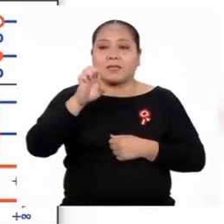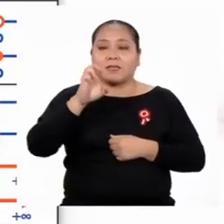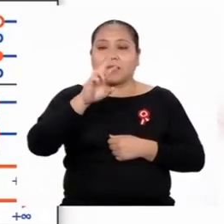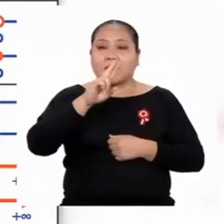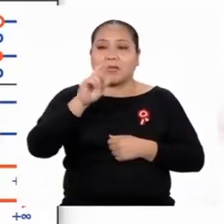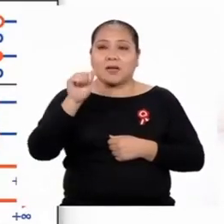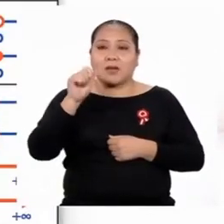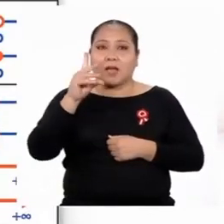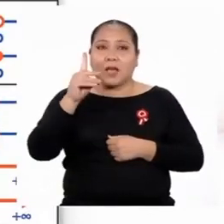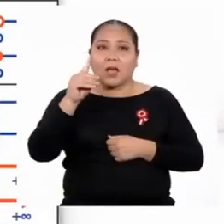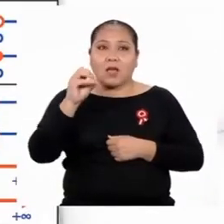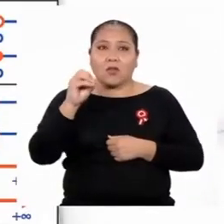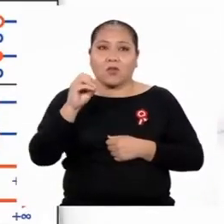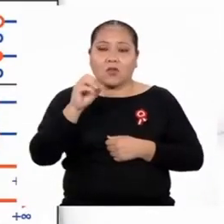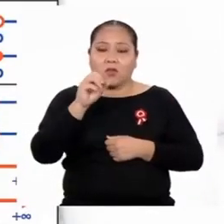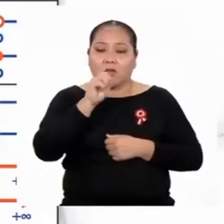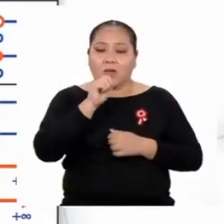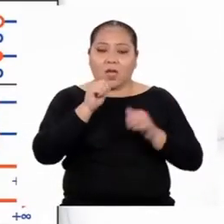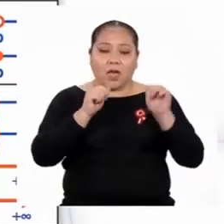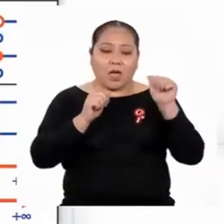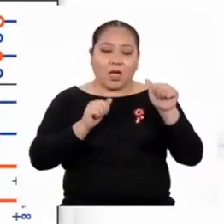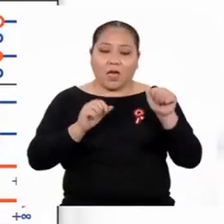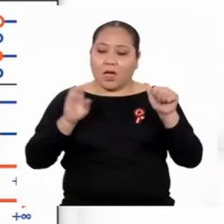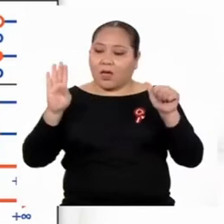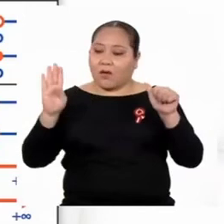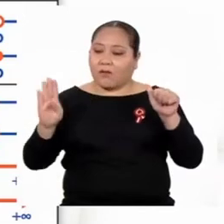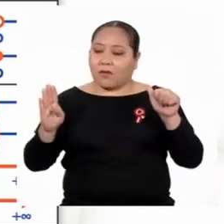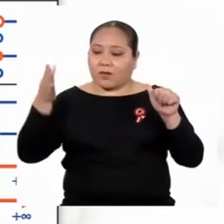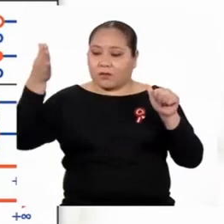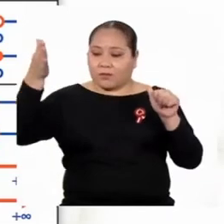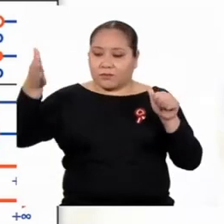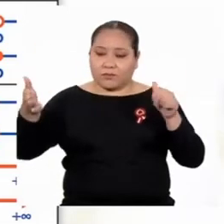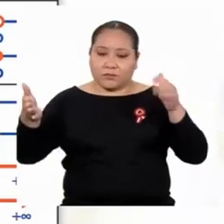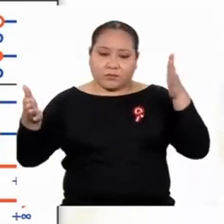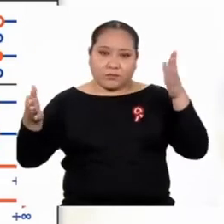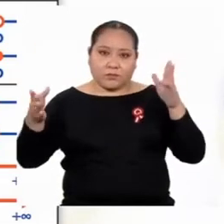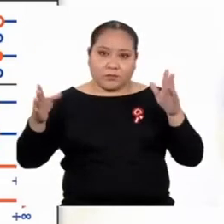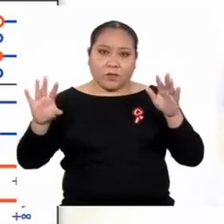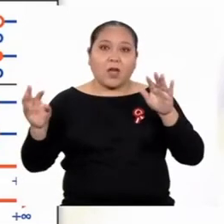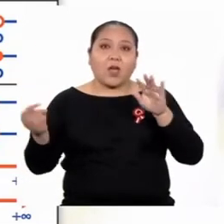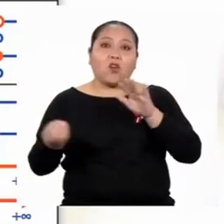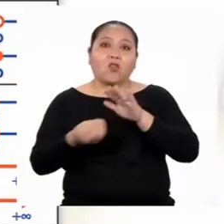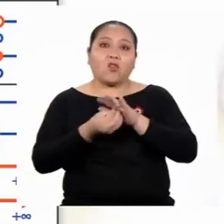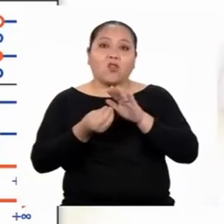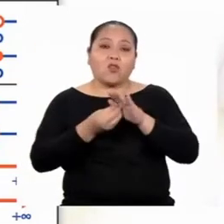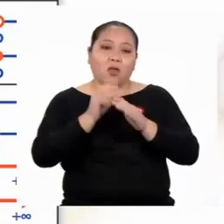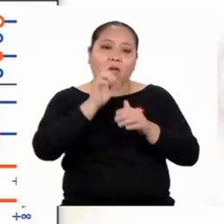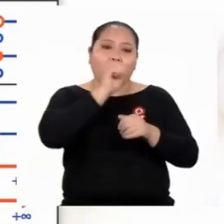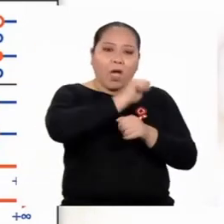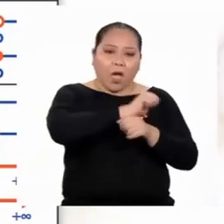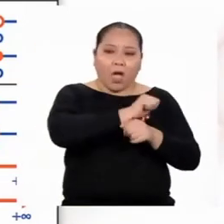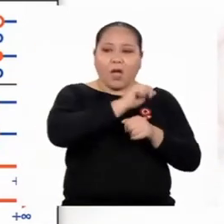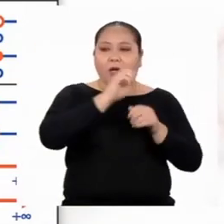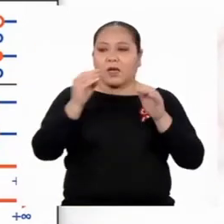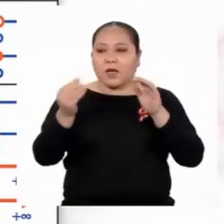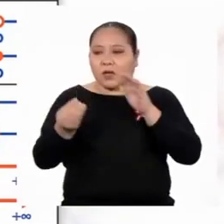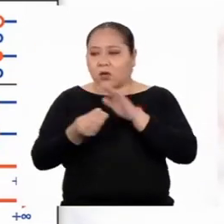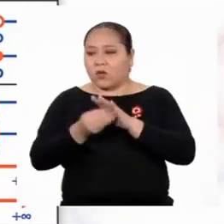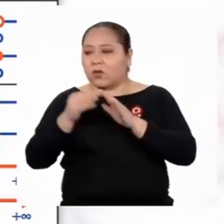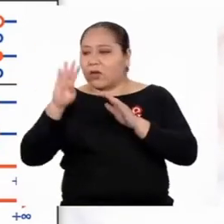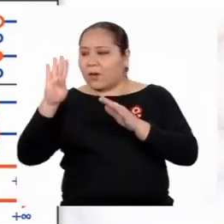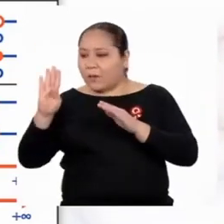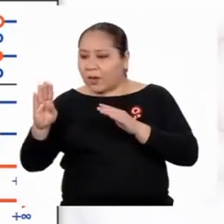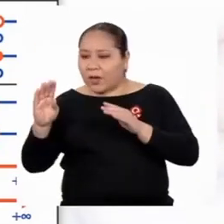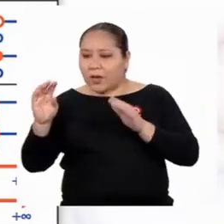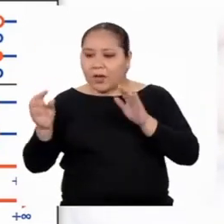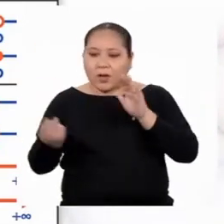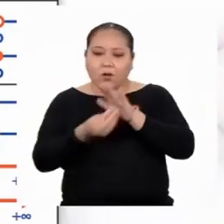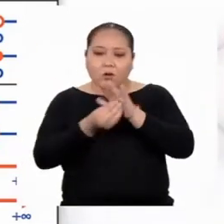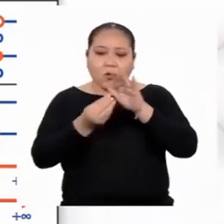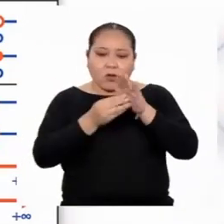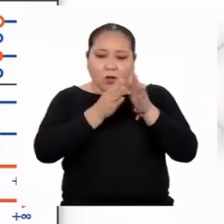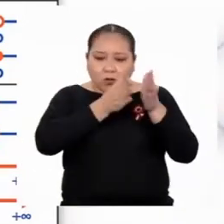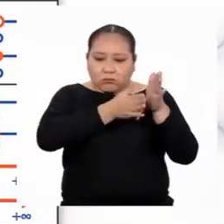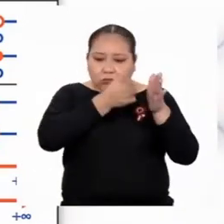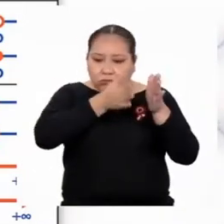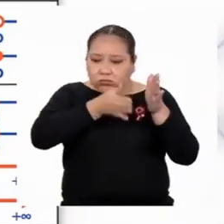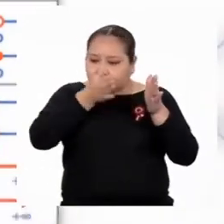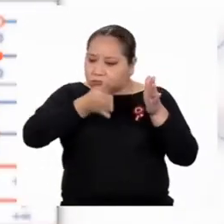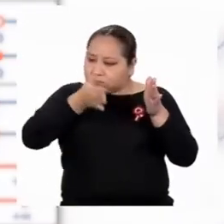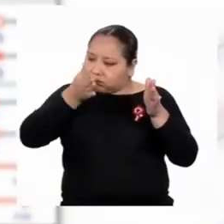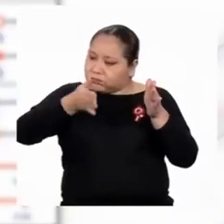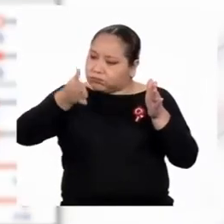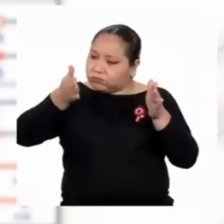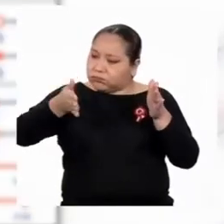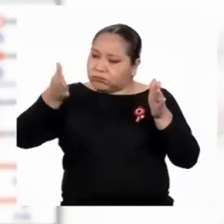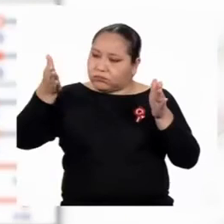de A a B incluye los puntos extremos y todos los puntos que se encuentran entre ellos y se